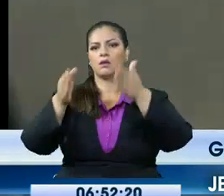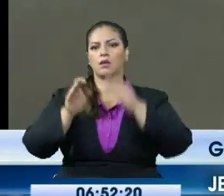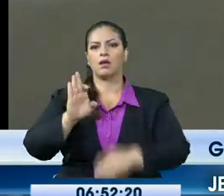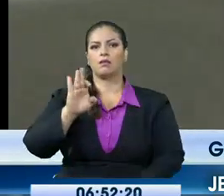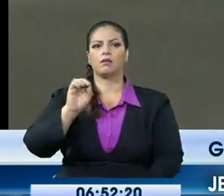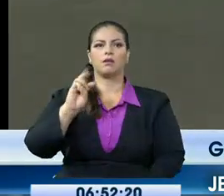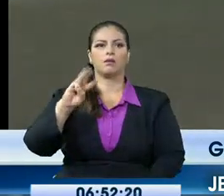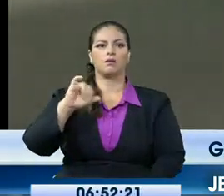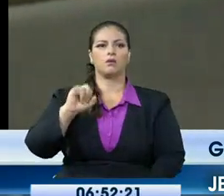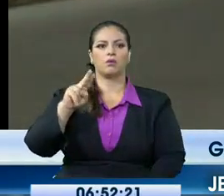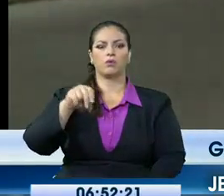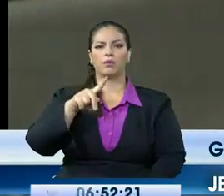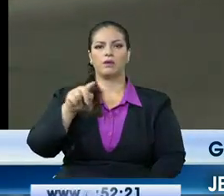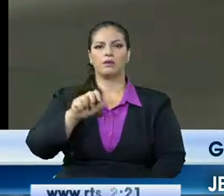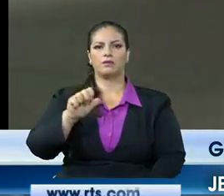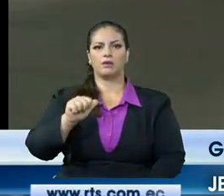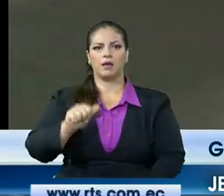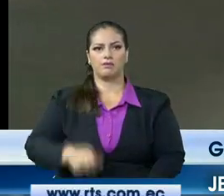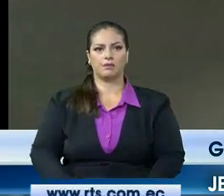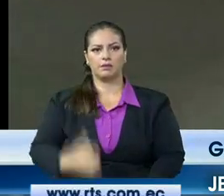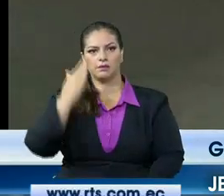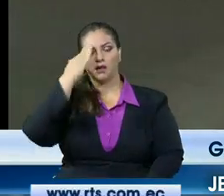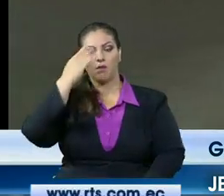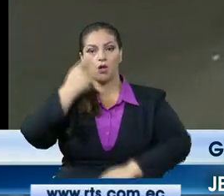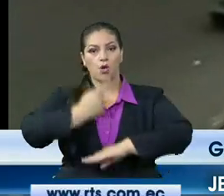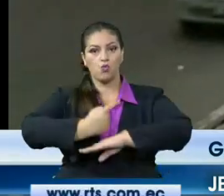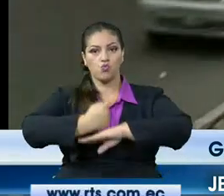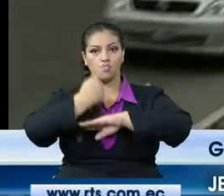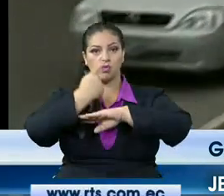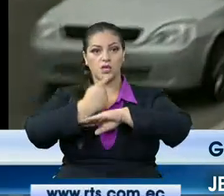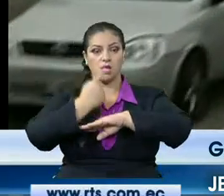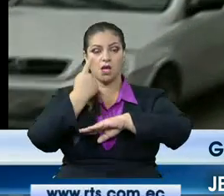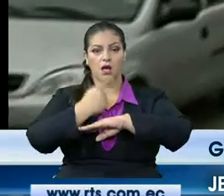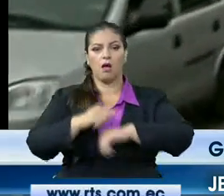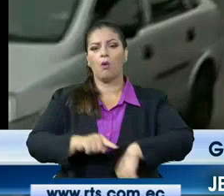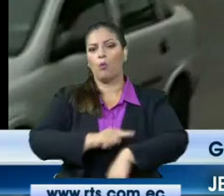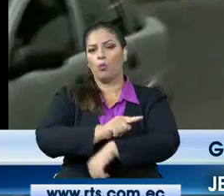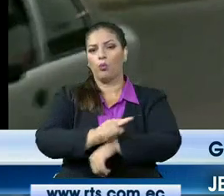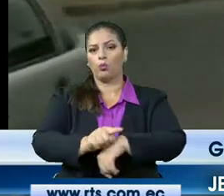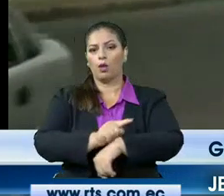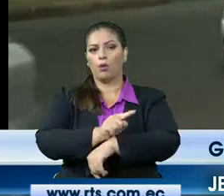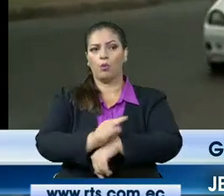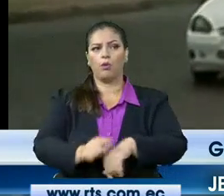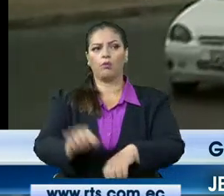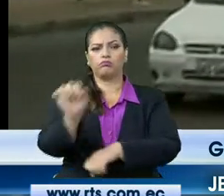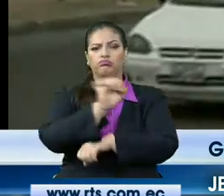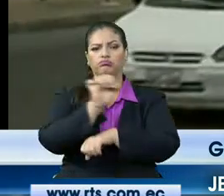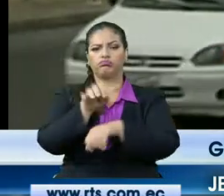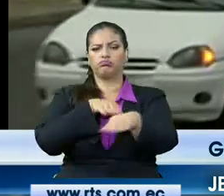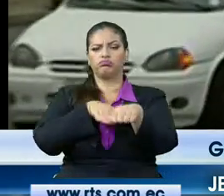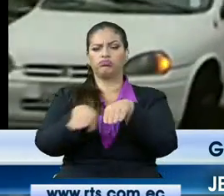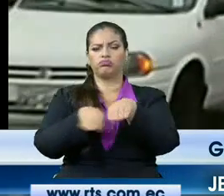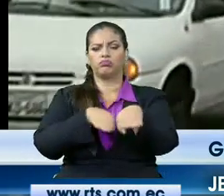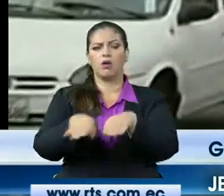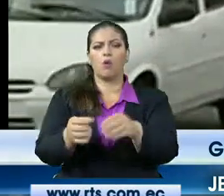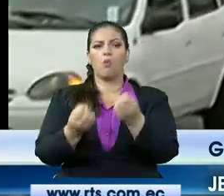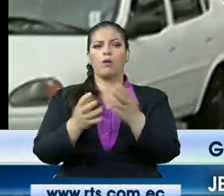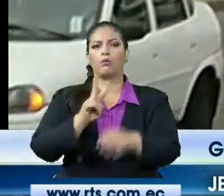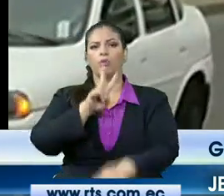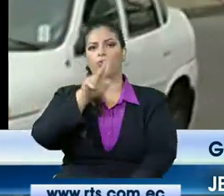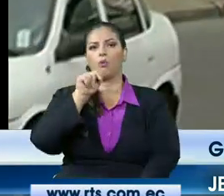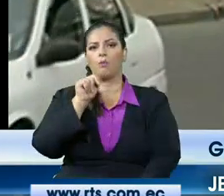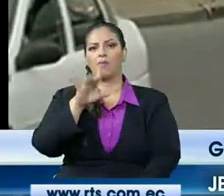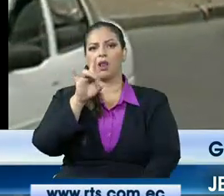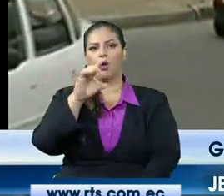movimiento de 2.800 vehículos que circulan, en horas pico, está hablando en una hora, de la Base Sur, que es la calle que sale de la ciudad del